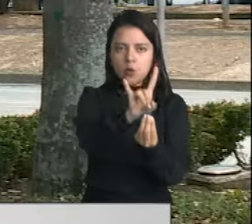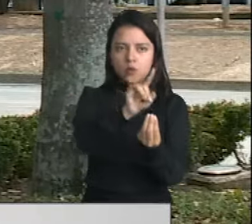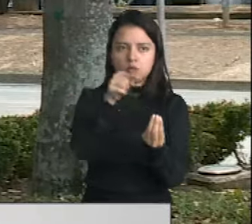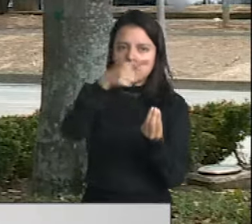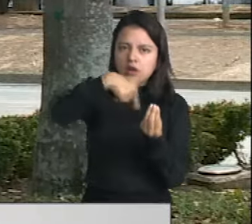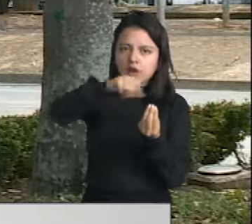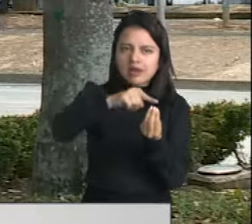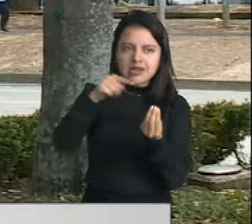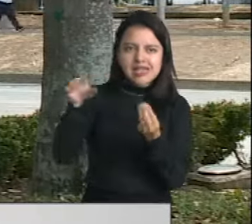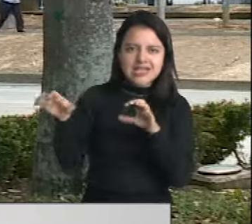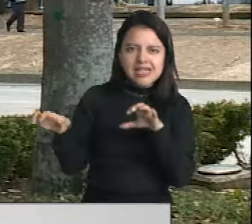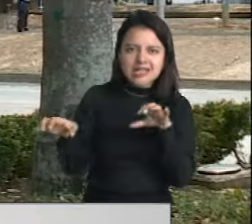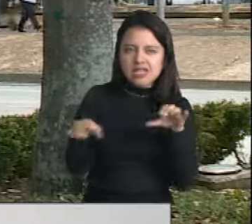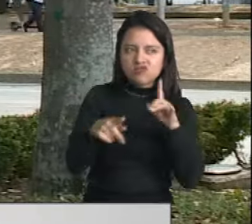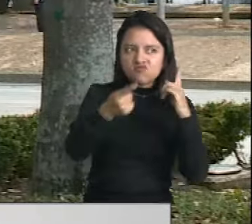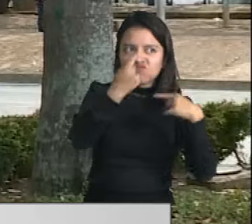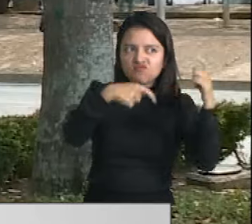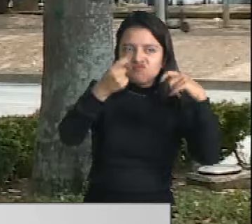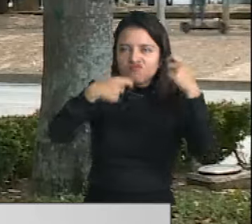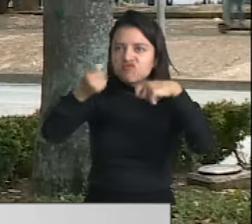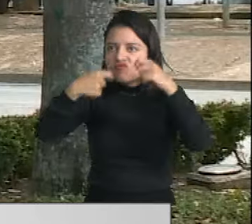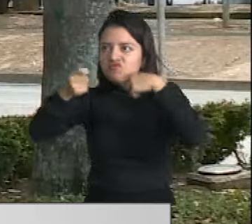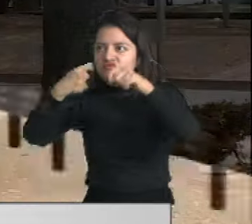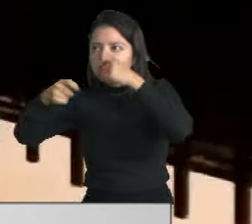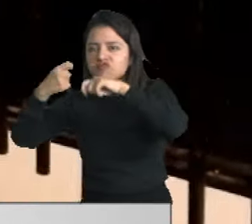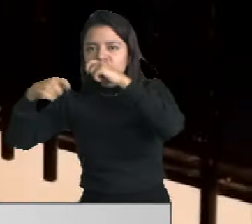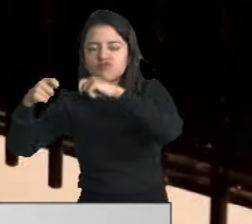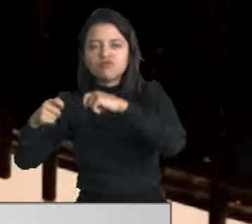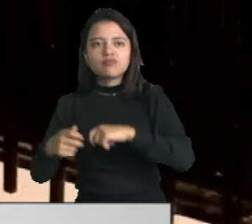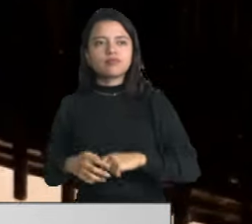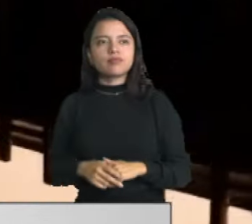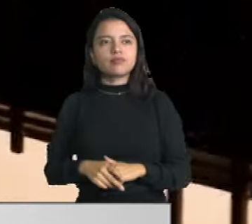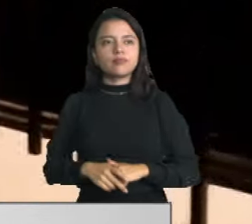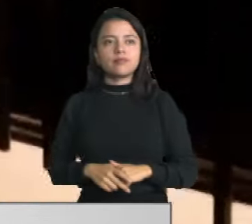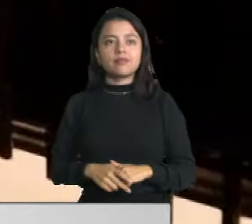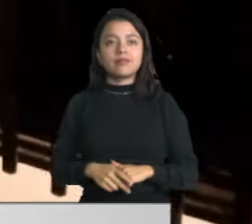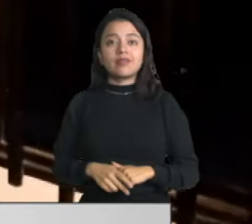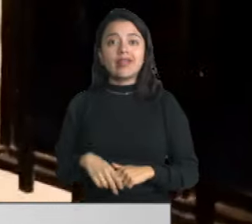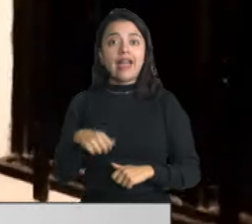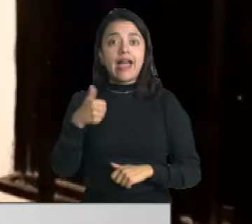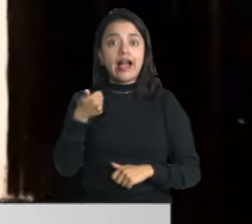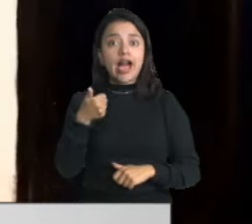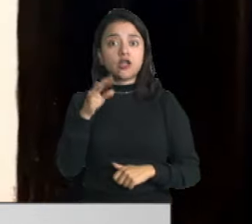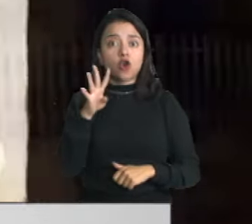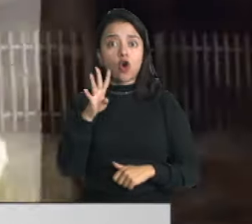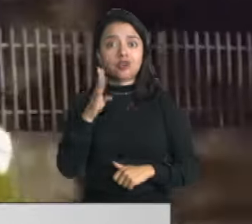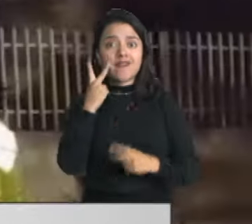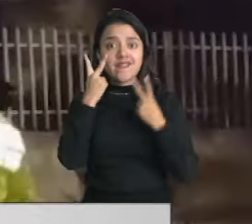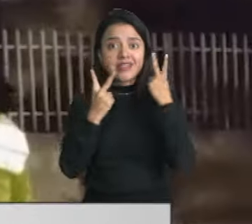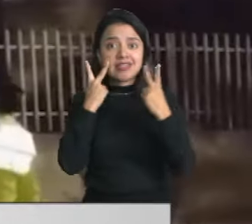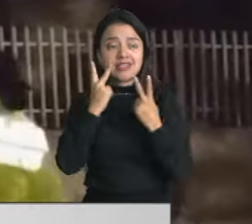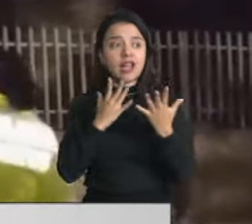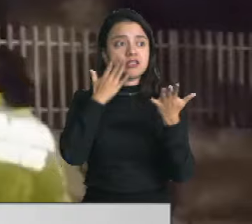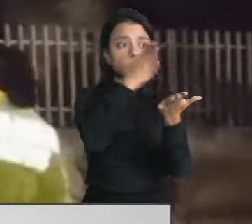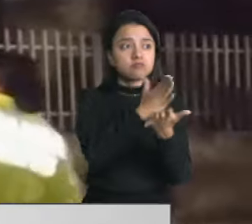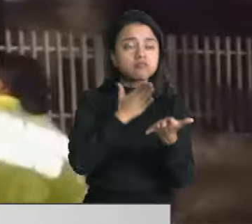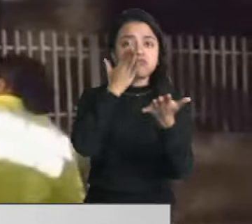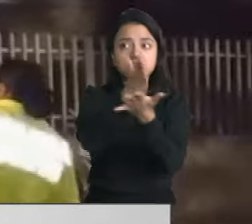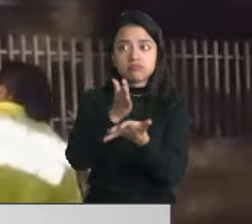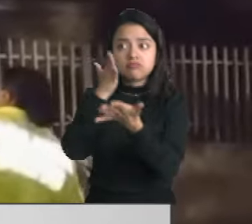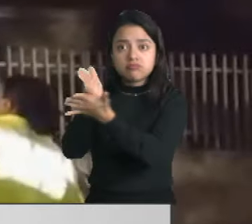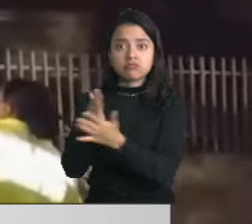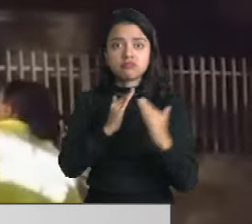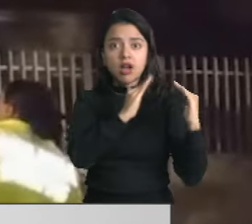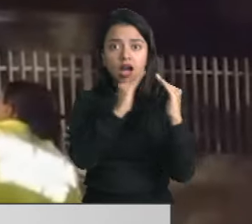afectando a la ciudad con el tráfico de estupefacientes. Mediante 14 diligencias de allanamiento y tras una investigación de 4